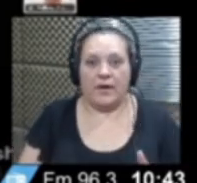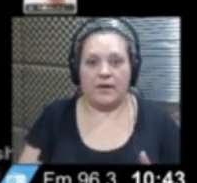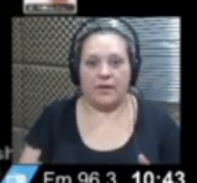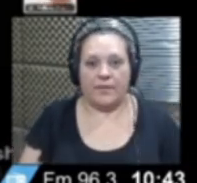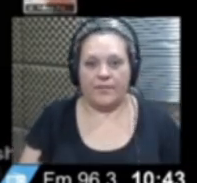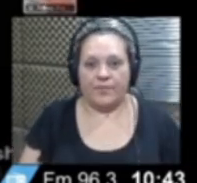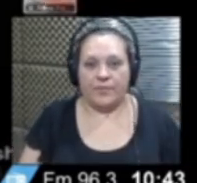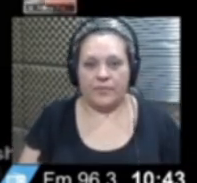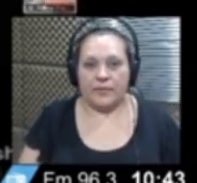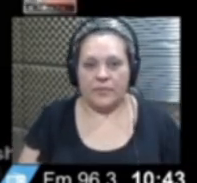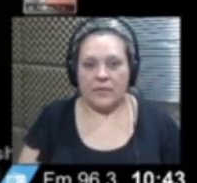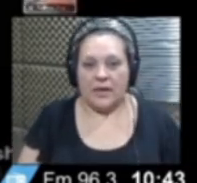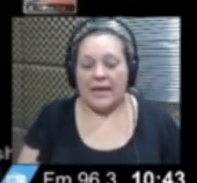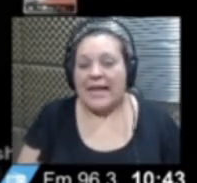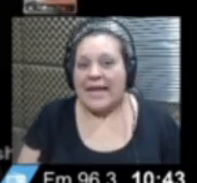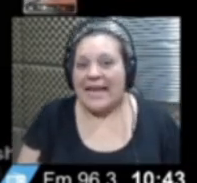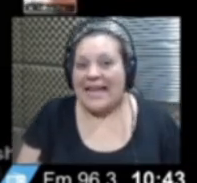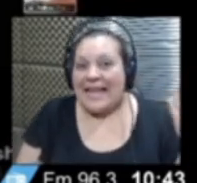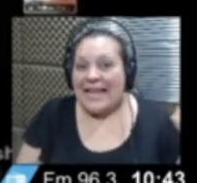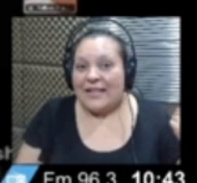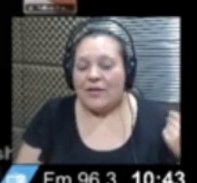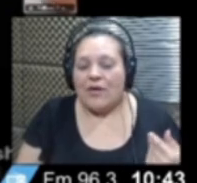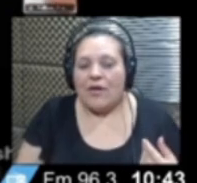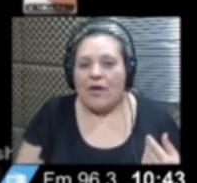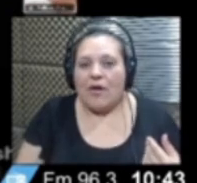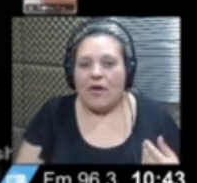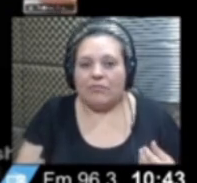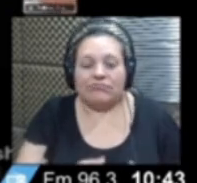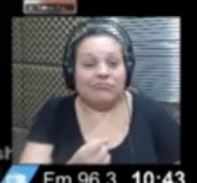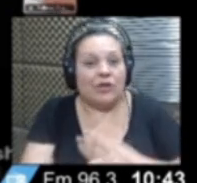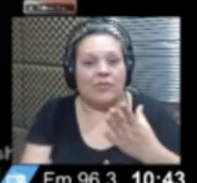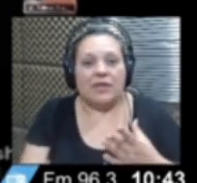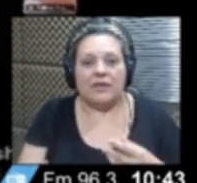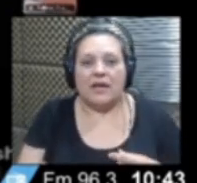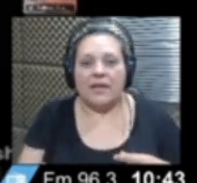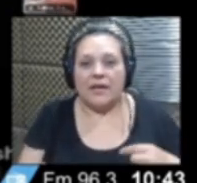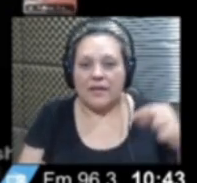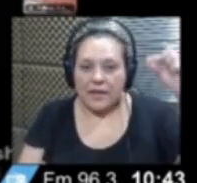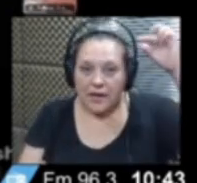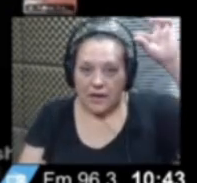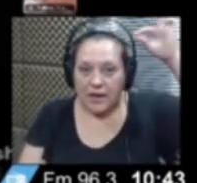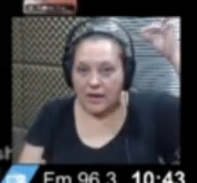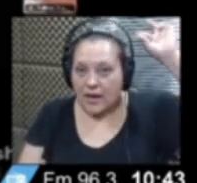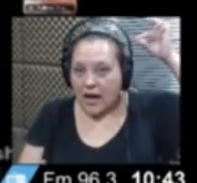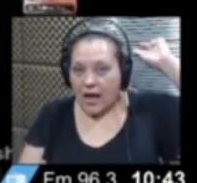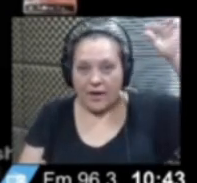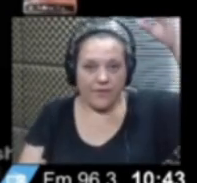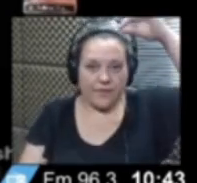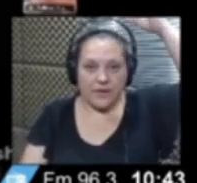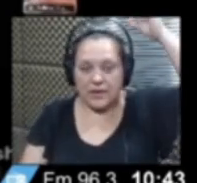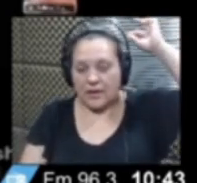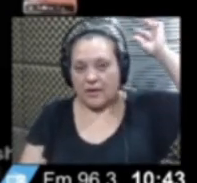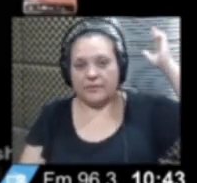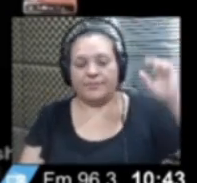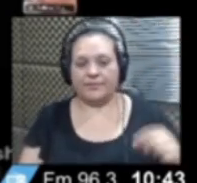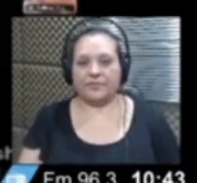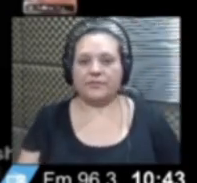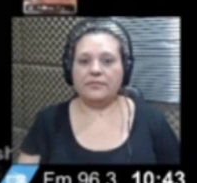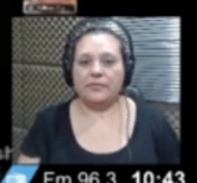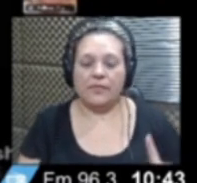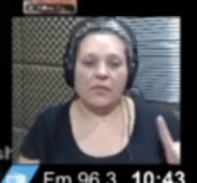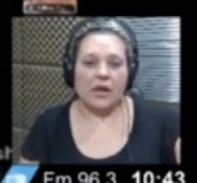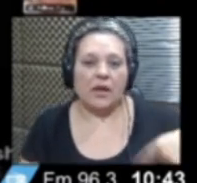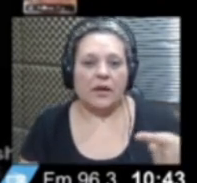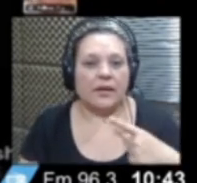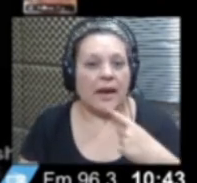la época de la colonización hasta el día de la fecha. Contame un poquito, Leticia, sobre sí. el movimiento acá en la provincia, al cual